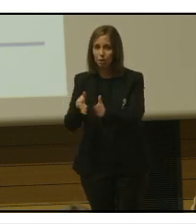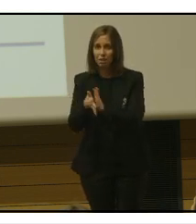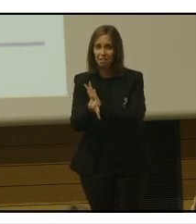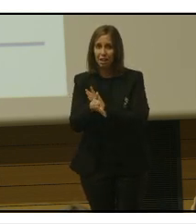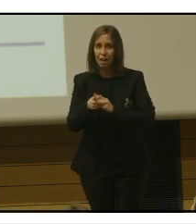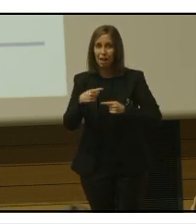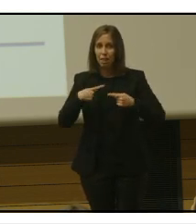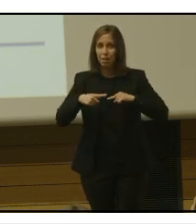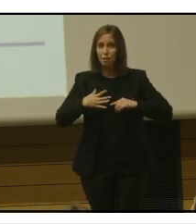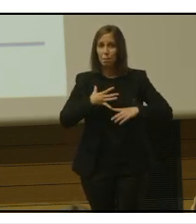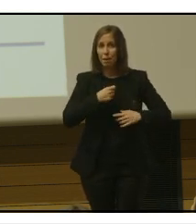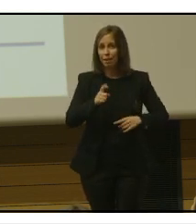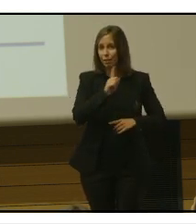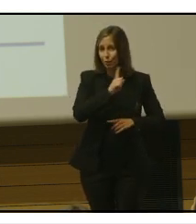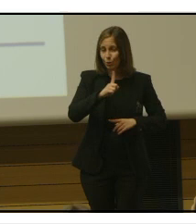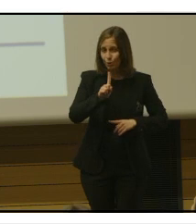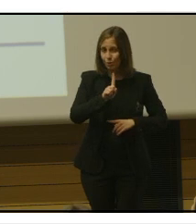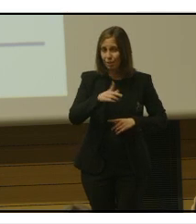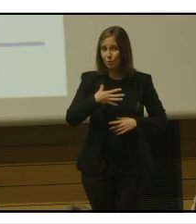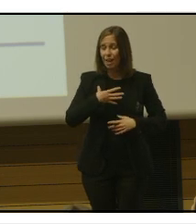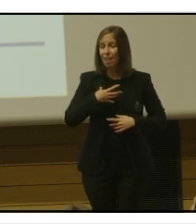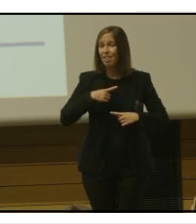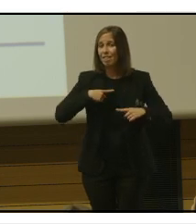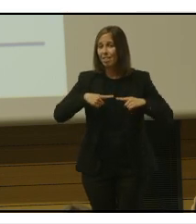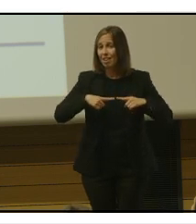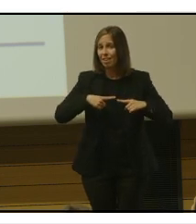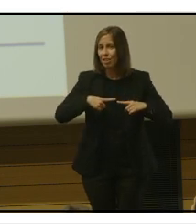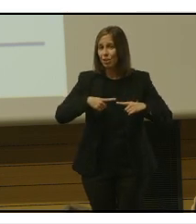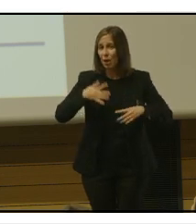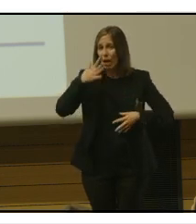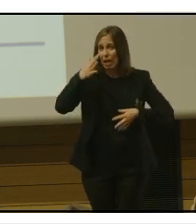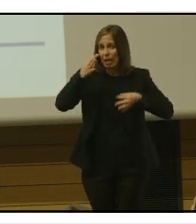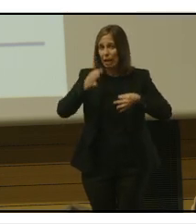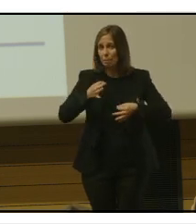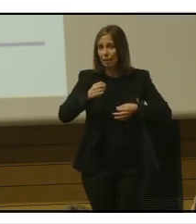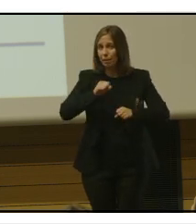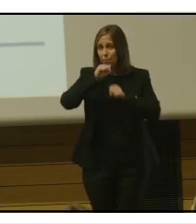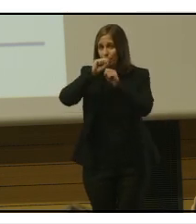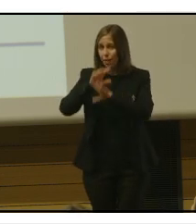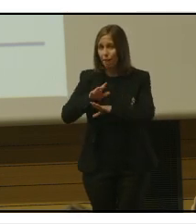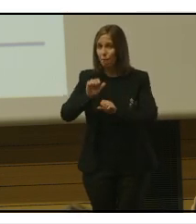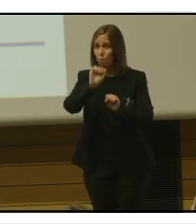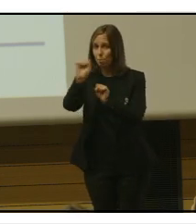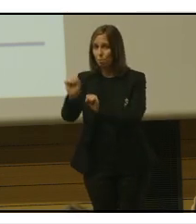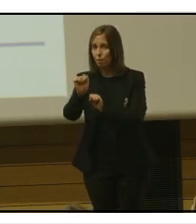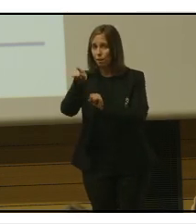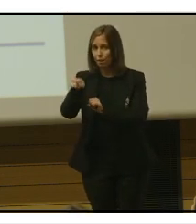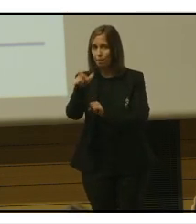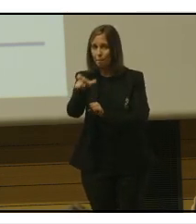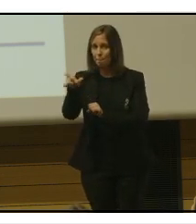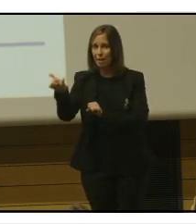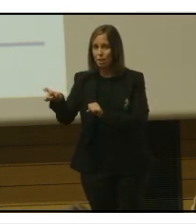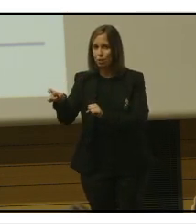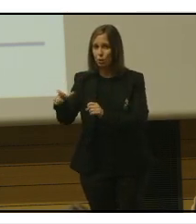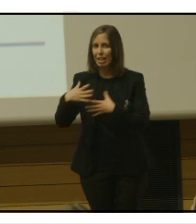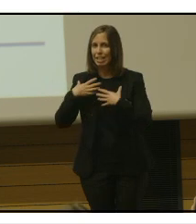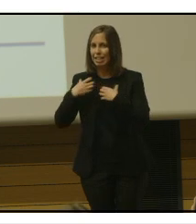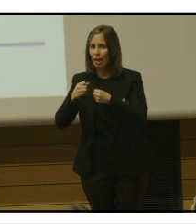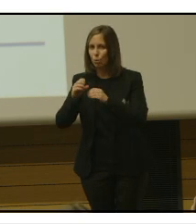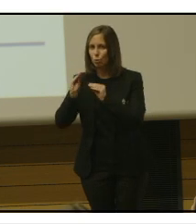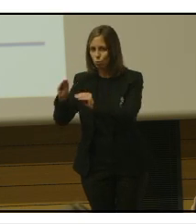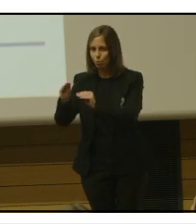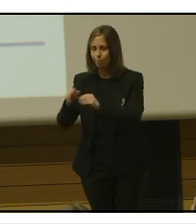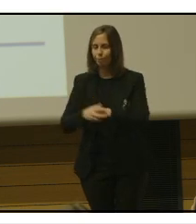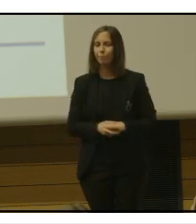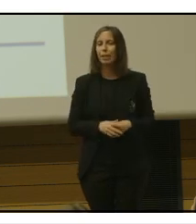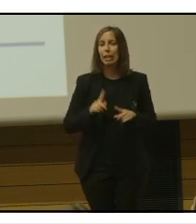una decisión valiente. O sea, lo que tiene que tomar es una decisión que realmente vaya a favor de esa protección poblacional de la salud. Después